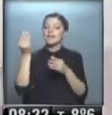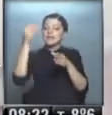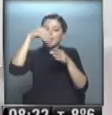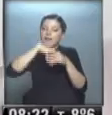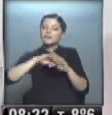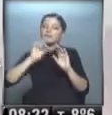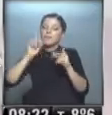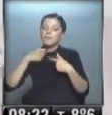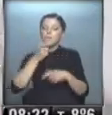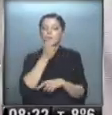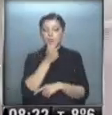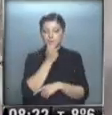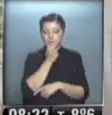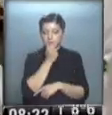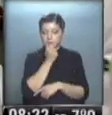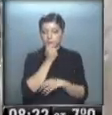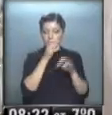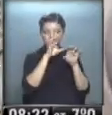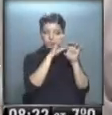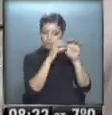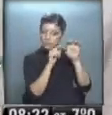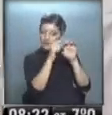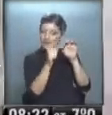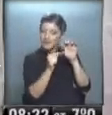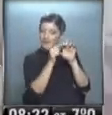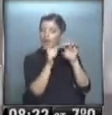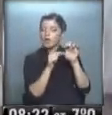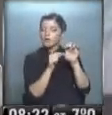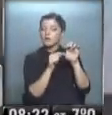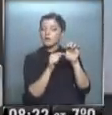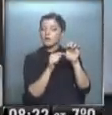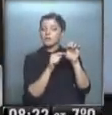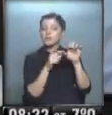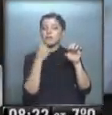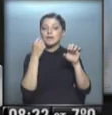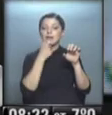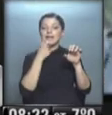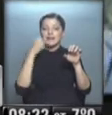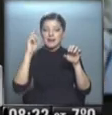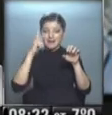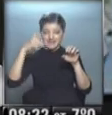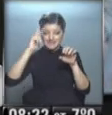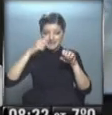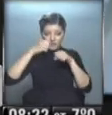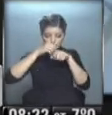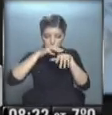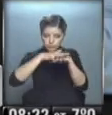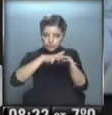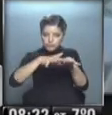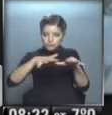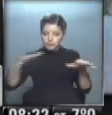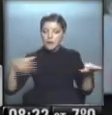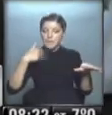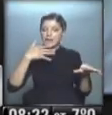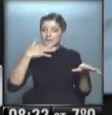tiene los transpondedores, que son los elementos que amplifican la señal para recibir lo que se está